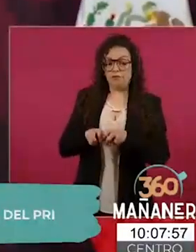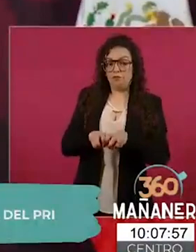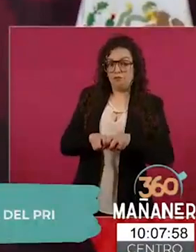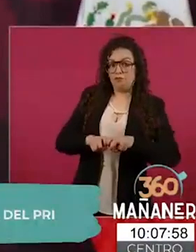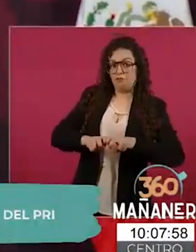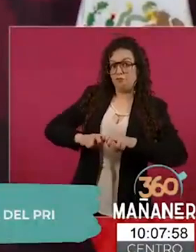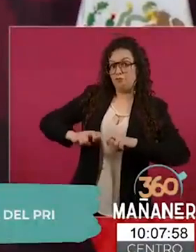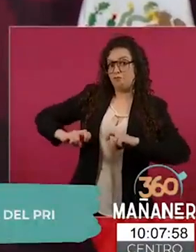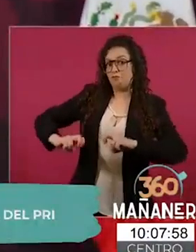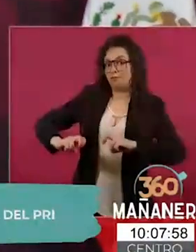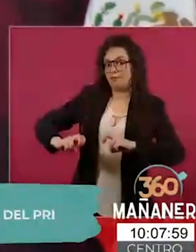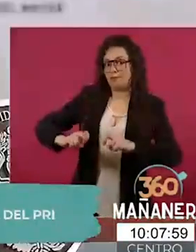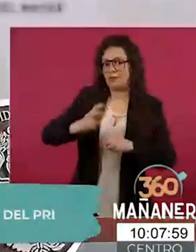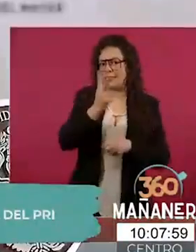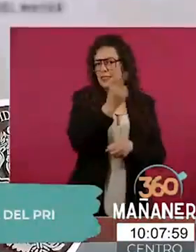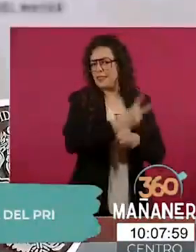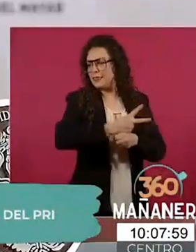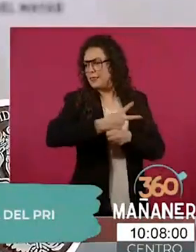ministros